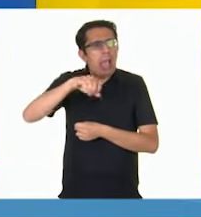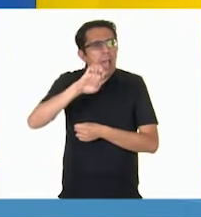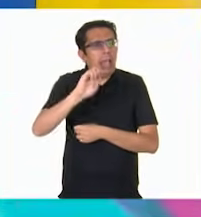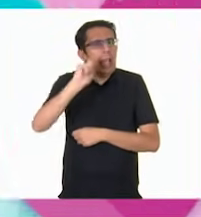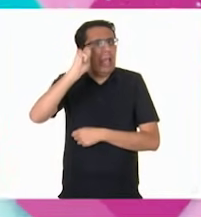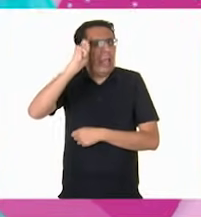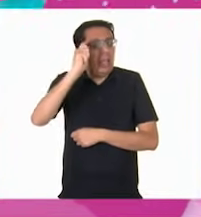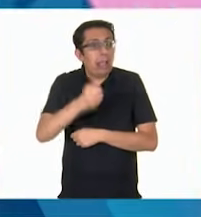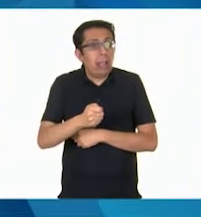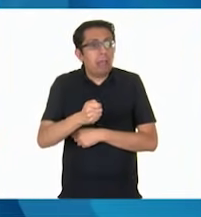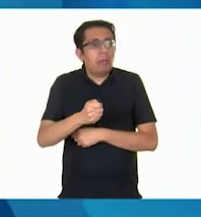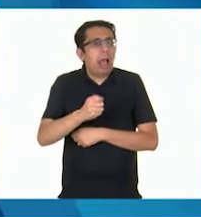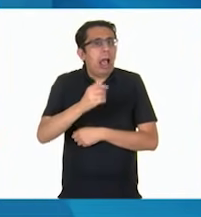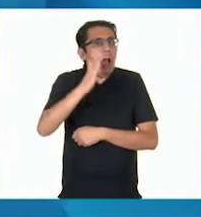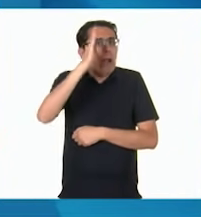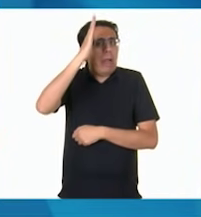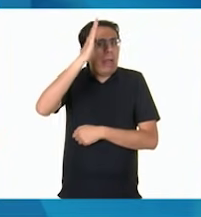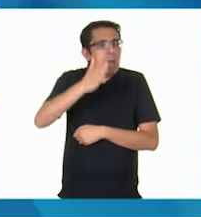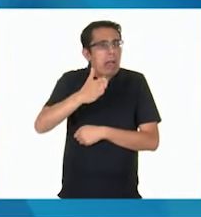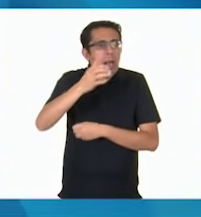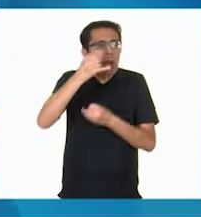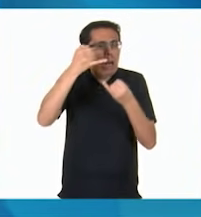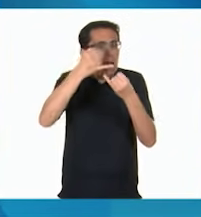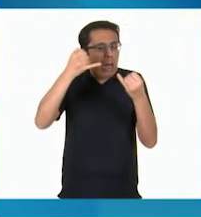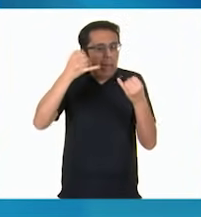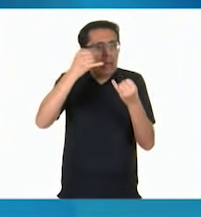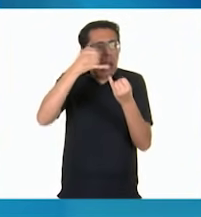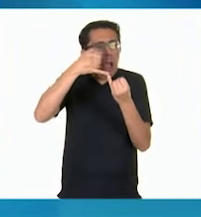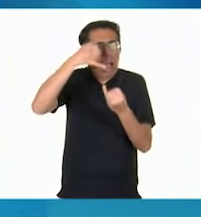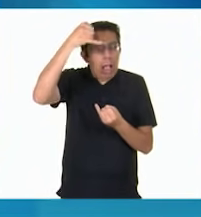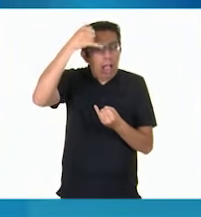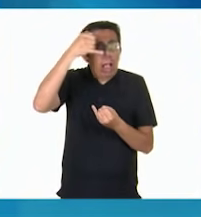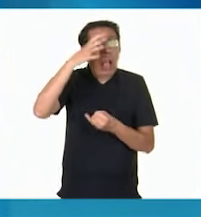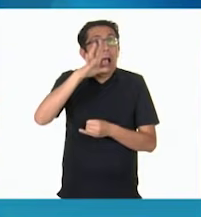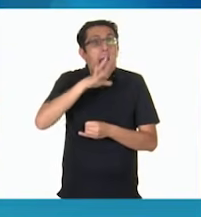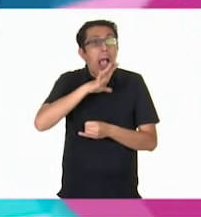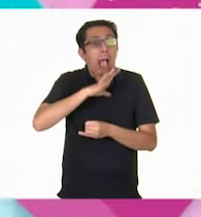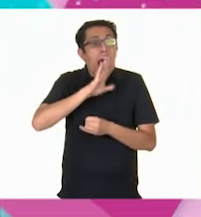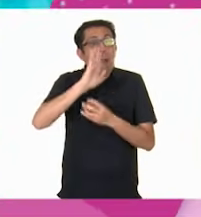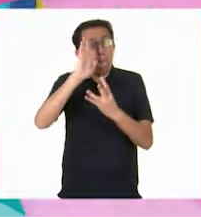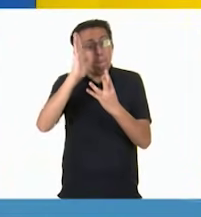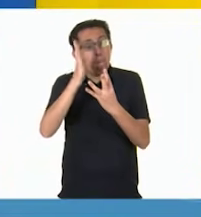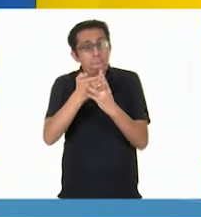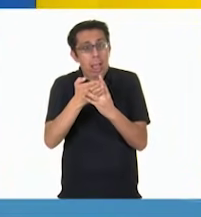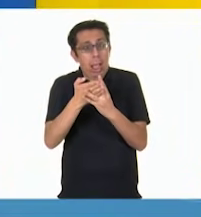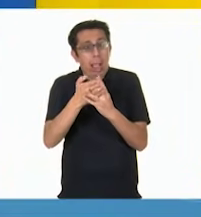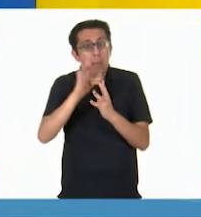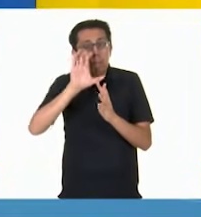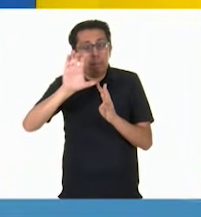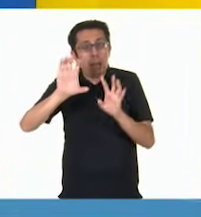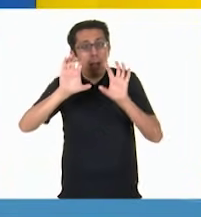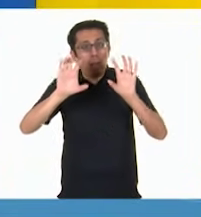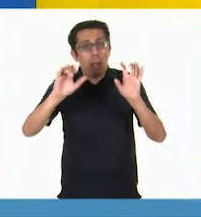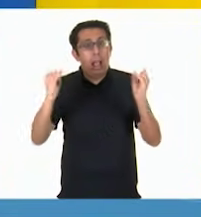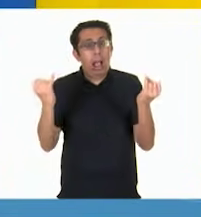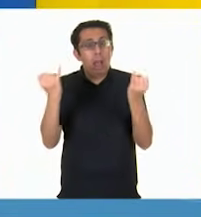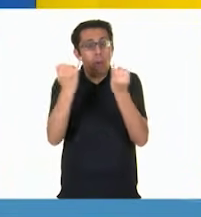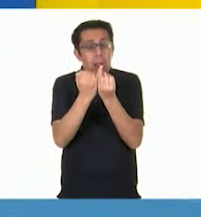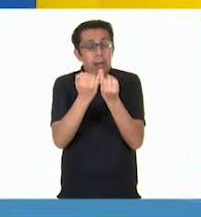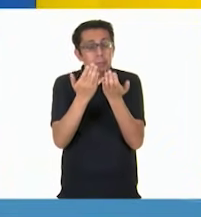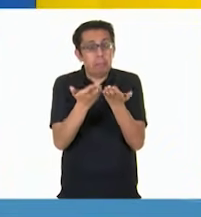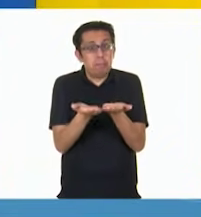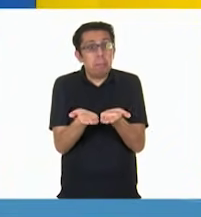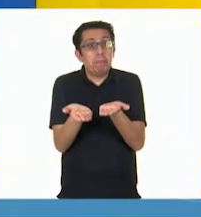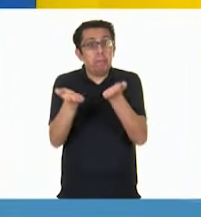línea imaginaria que divide una figura en dos partes iguales. Es decir, al doblarla,